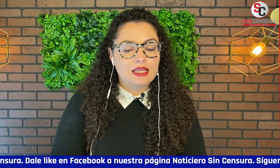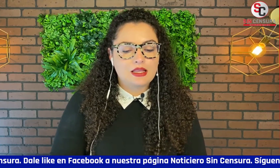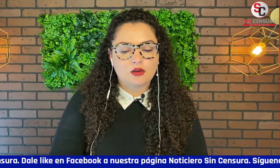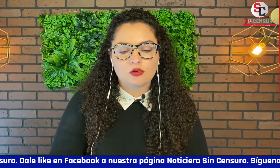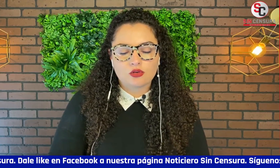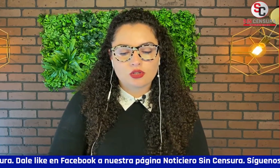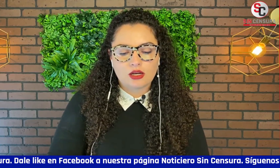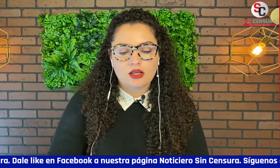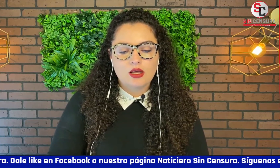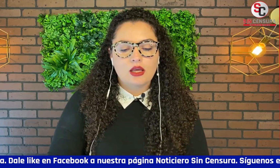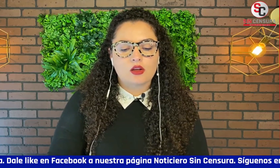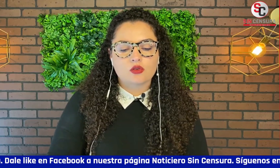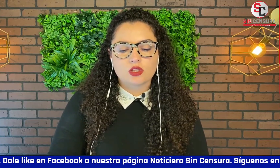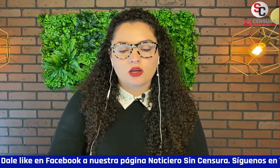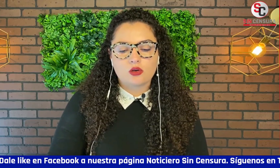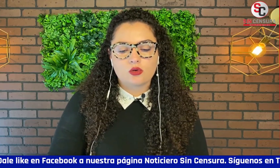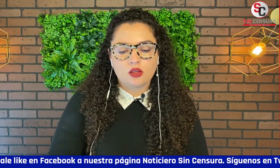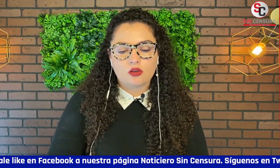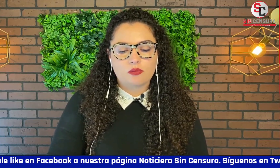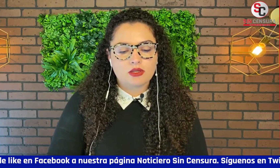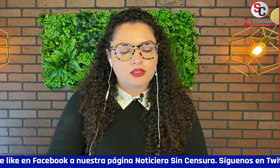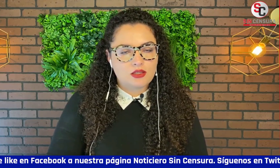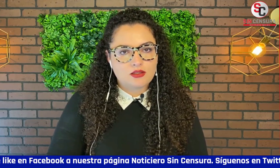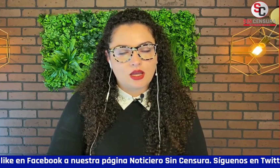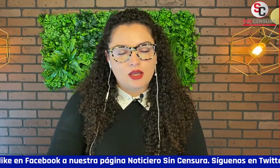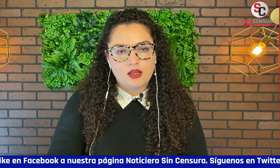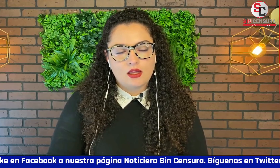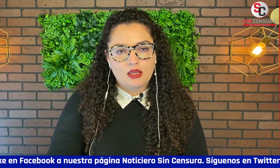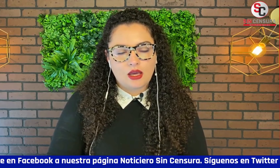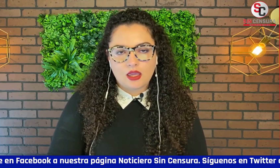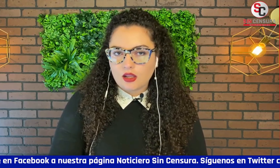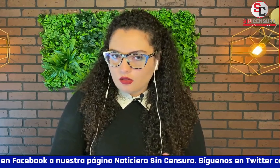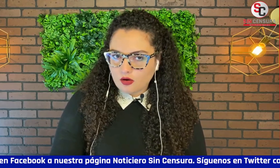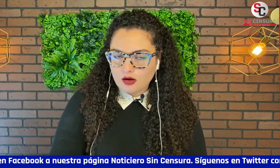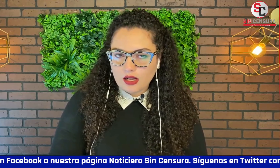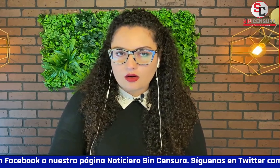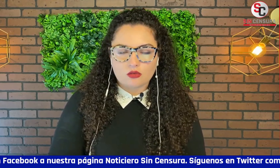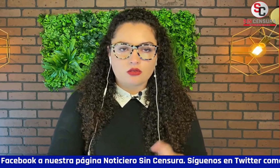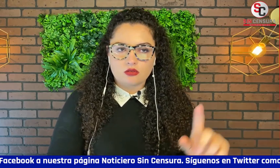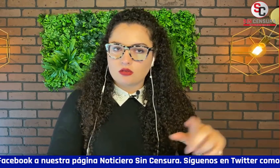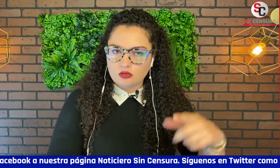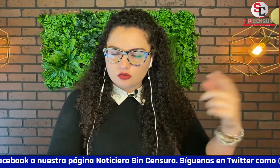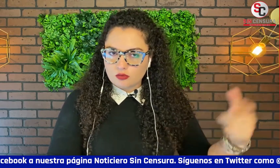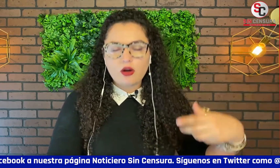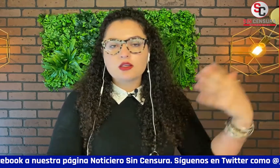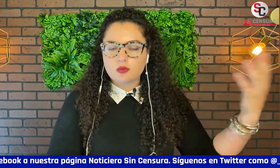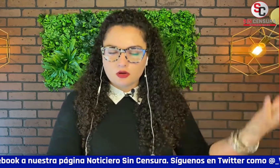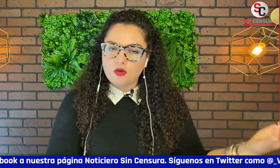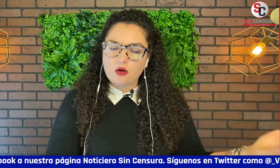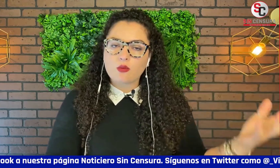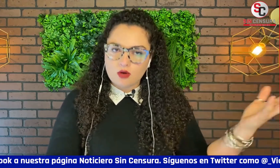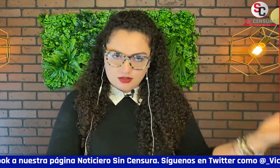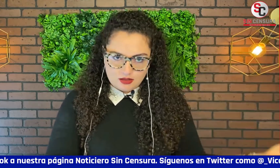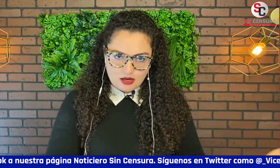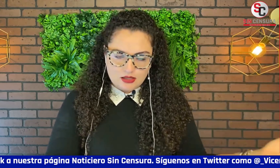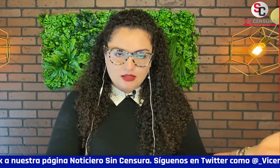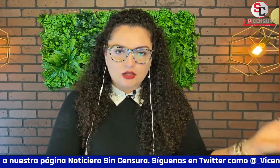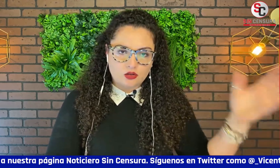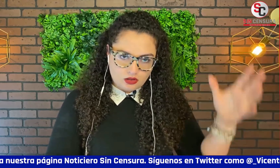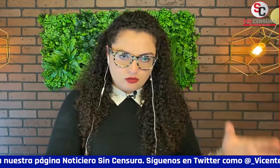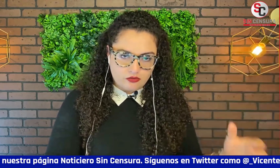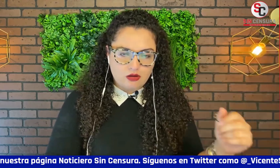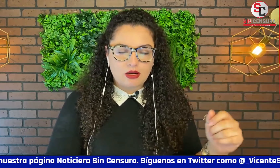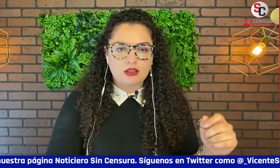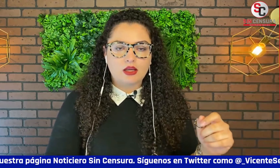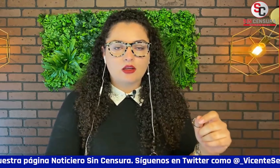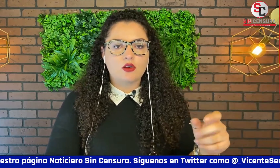la salida de Julio Scherer, el consejero jurídico de Presidencia. Y aquí lo dejo claro. Los rumores, bueno, no eran rumores, era